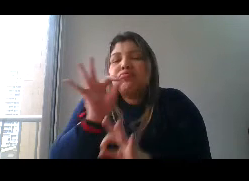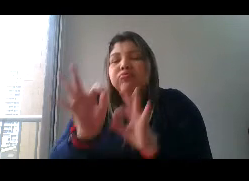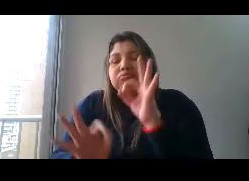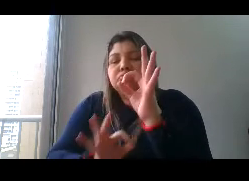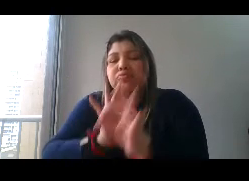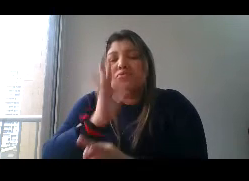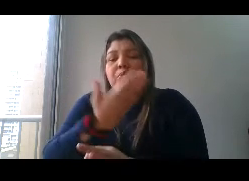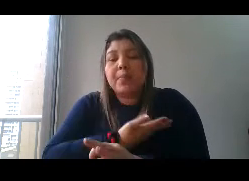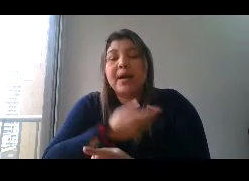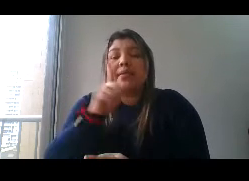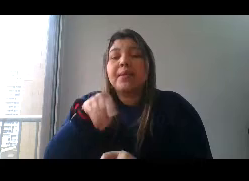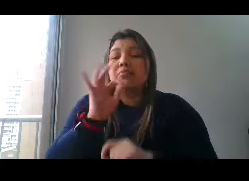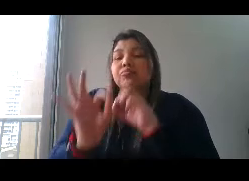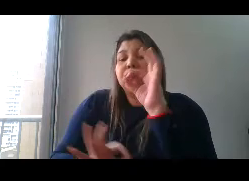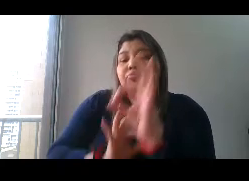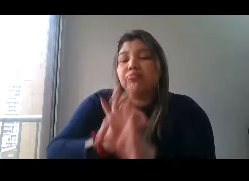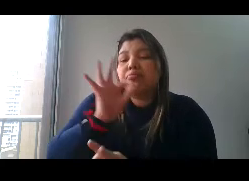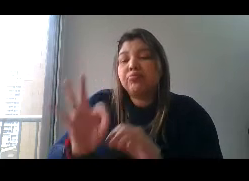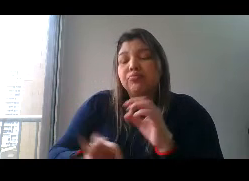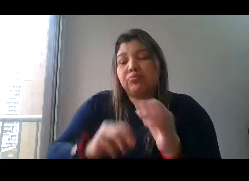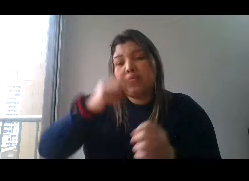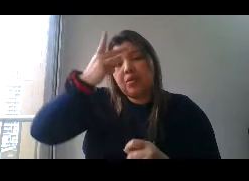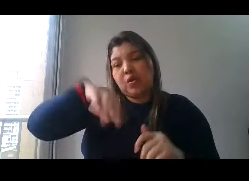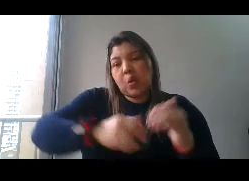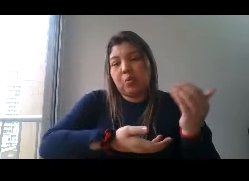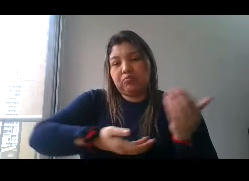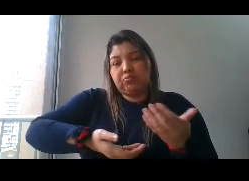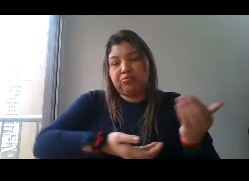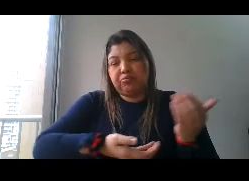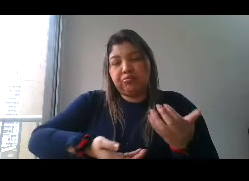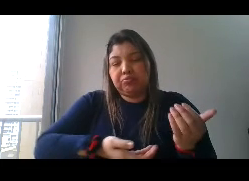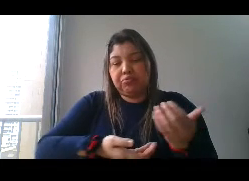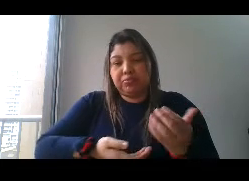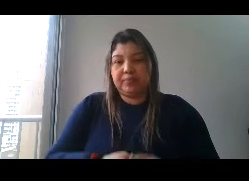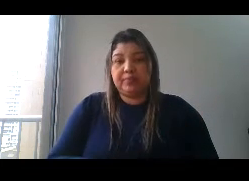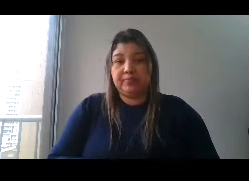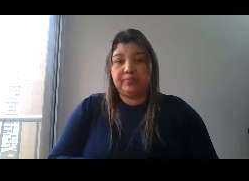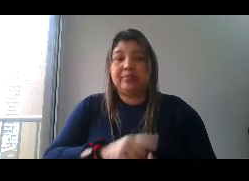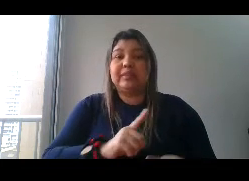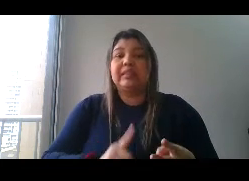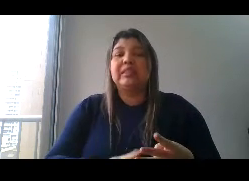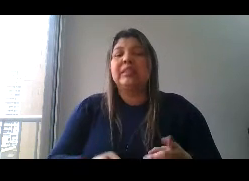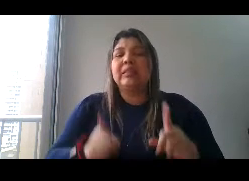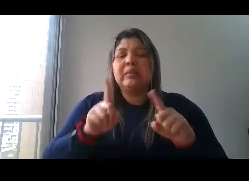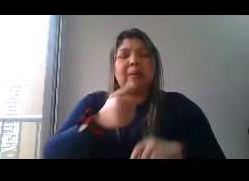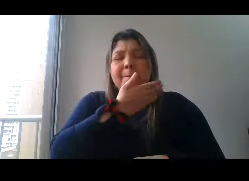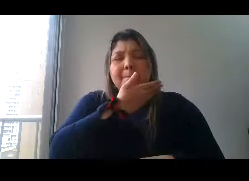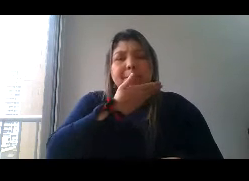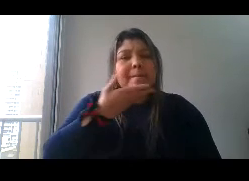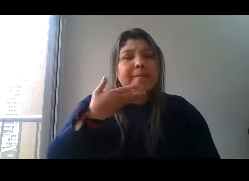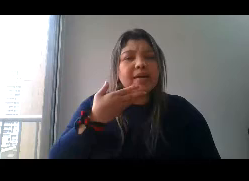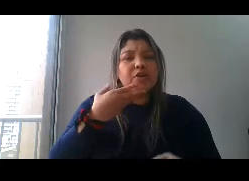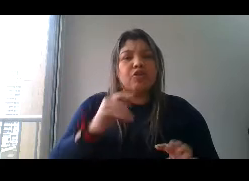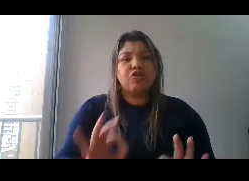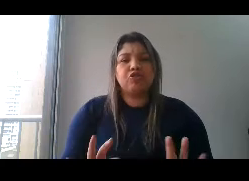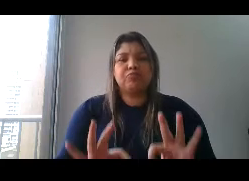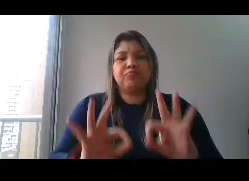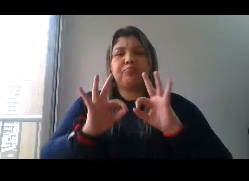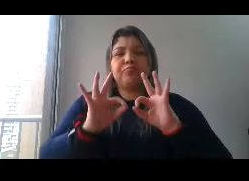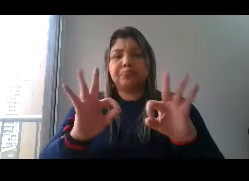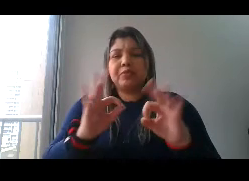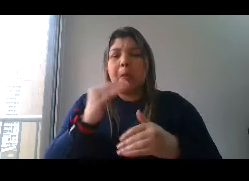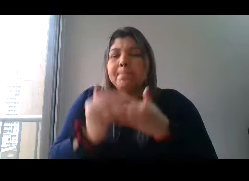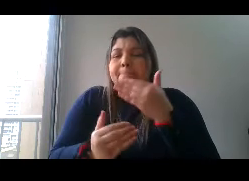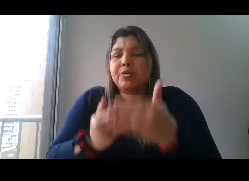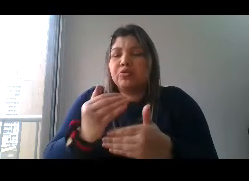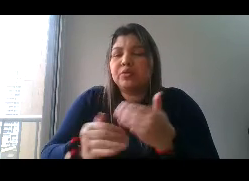viene. Mejorar la seguridad de los procedimientos quirúrgicos. Miren, los procedimientos quirúrgicos deben tener establecido en cirugía